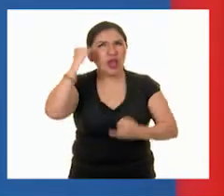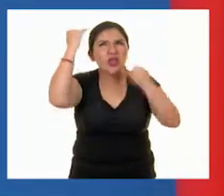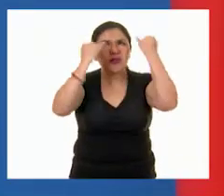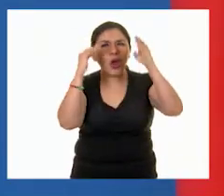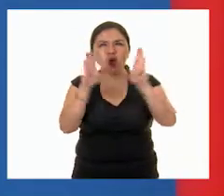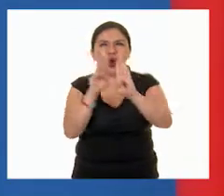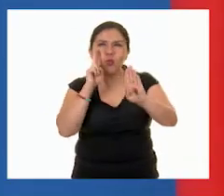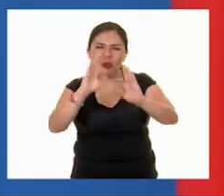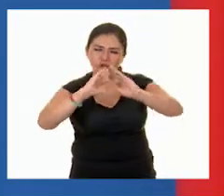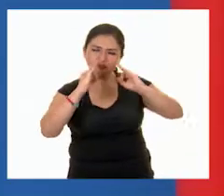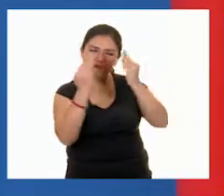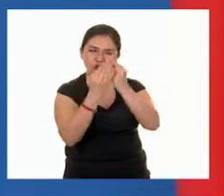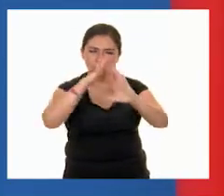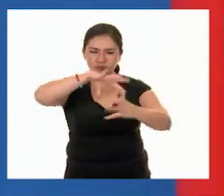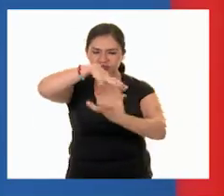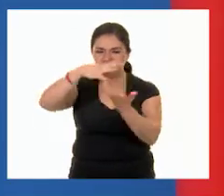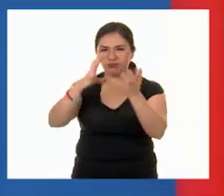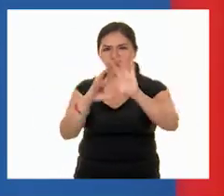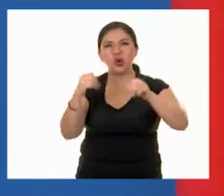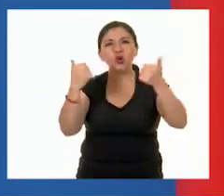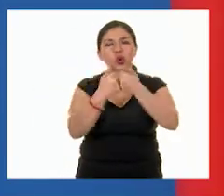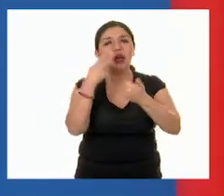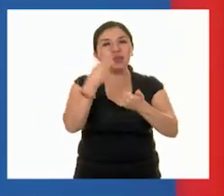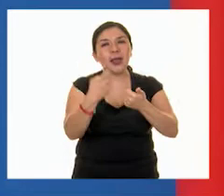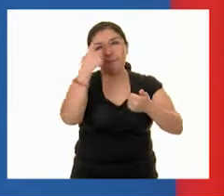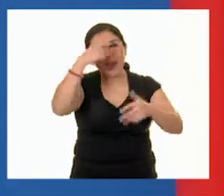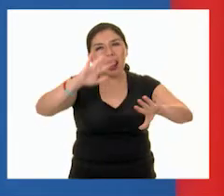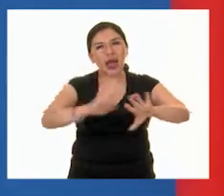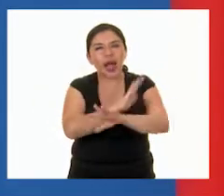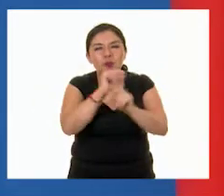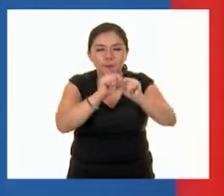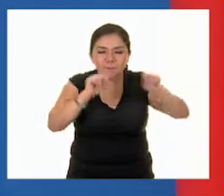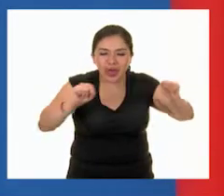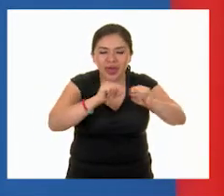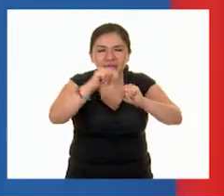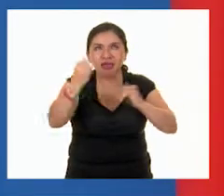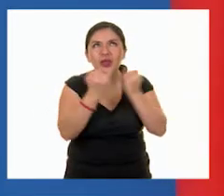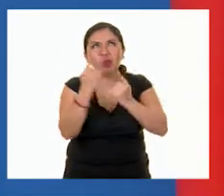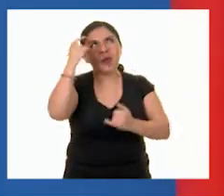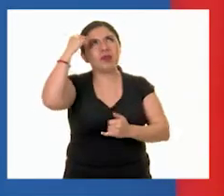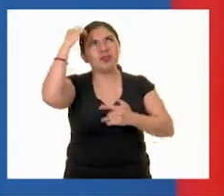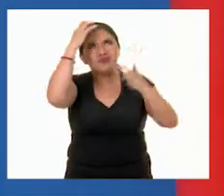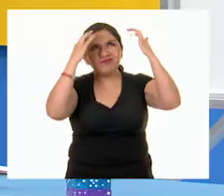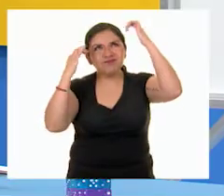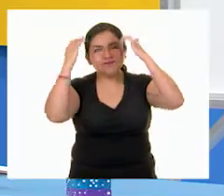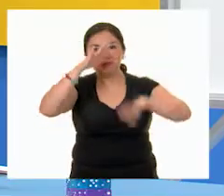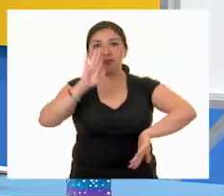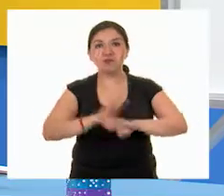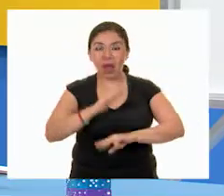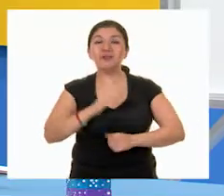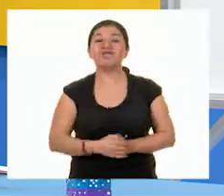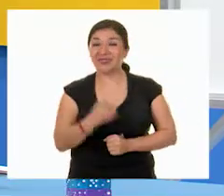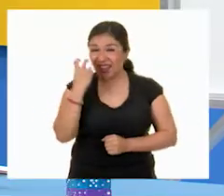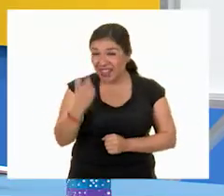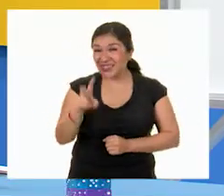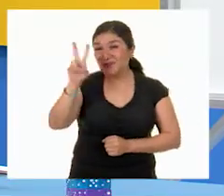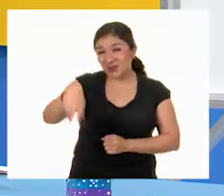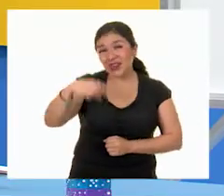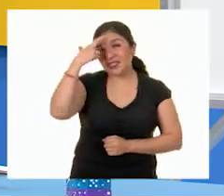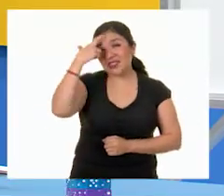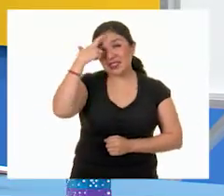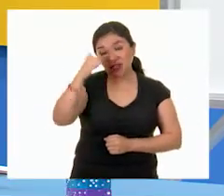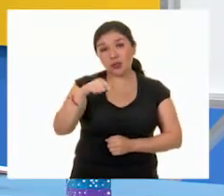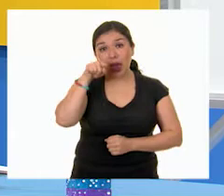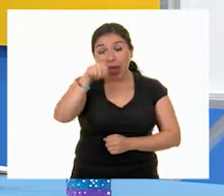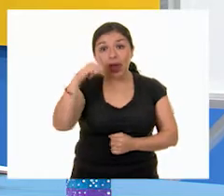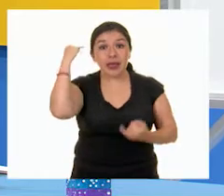el prisma con la variación de la medida del ancho, pero también requiere de mucha reflexión. Exactamente, tienes toda la razón.